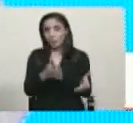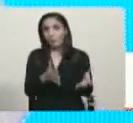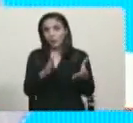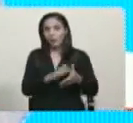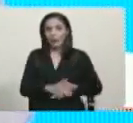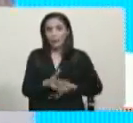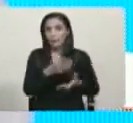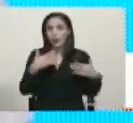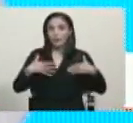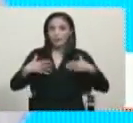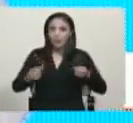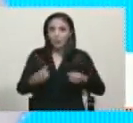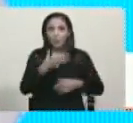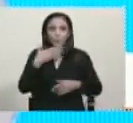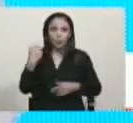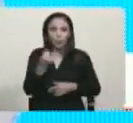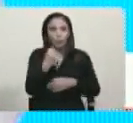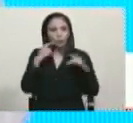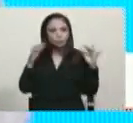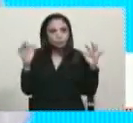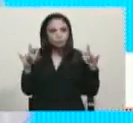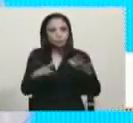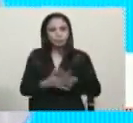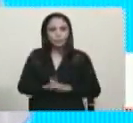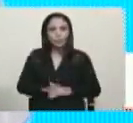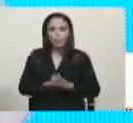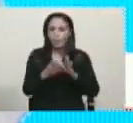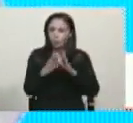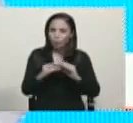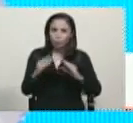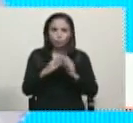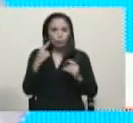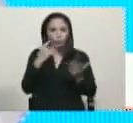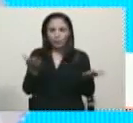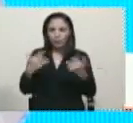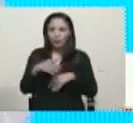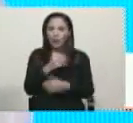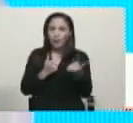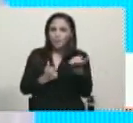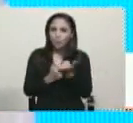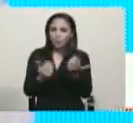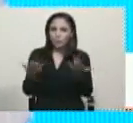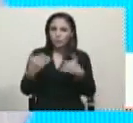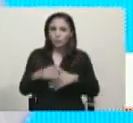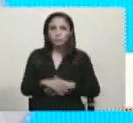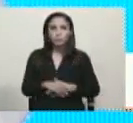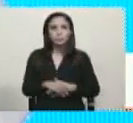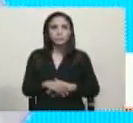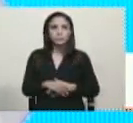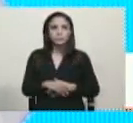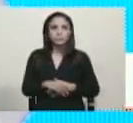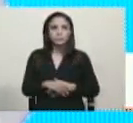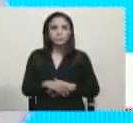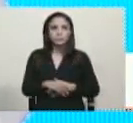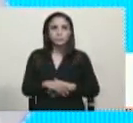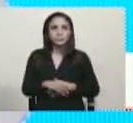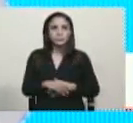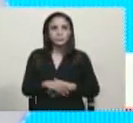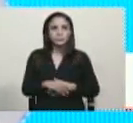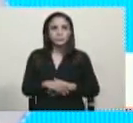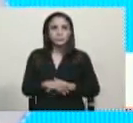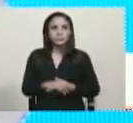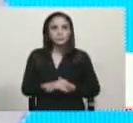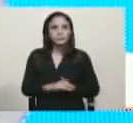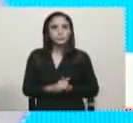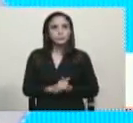salud, que vengan todos los bateadores, los zurdos, los derechos, el grandote, el pequeño.